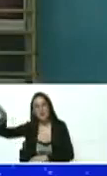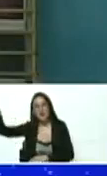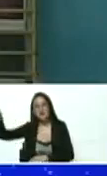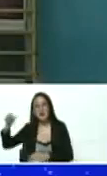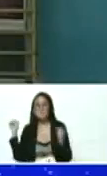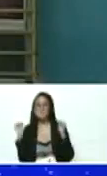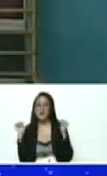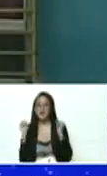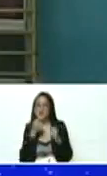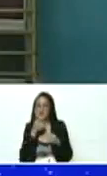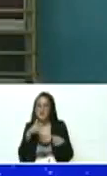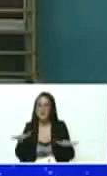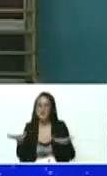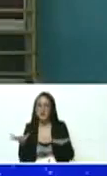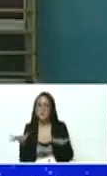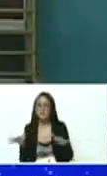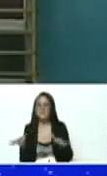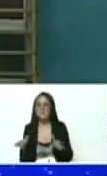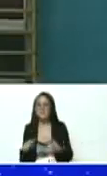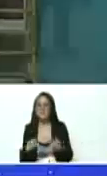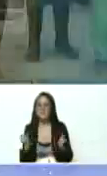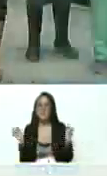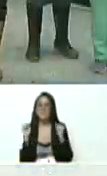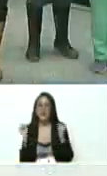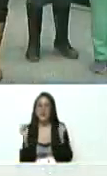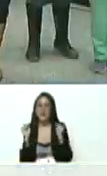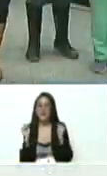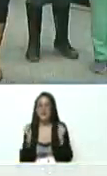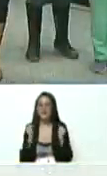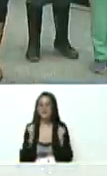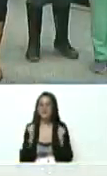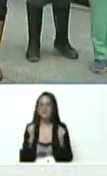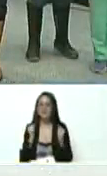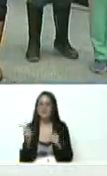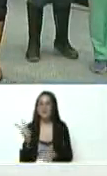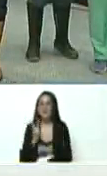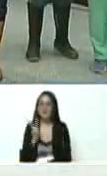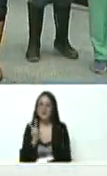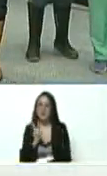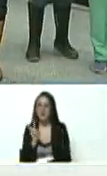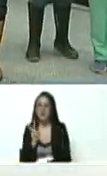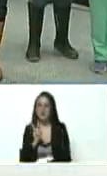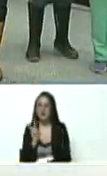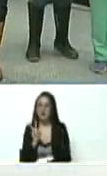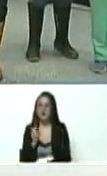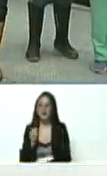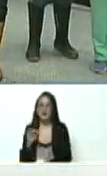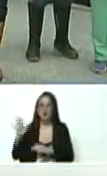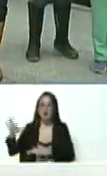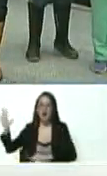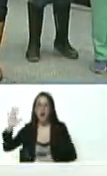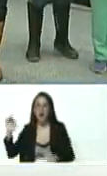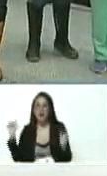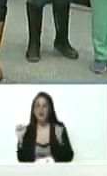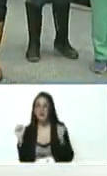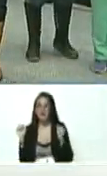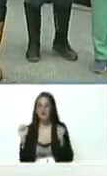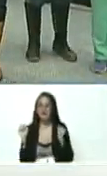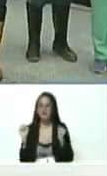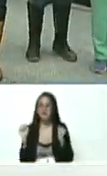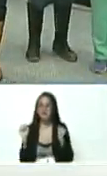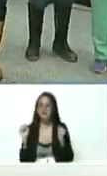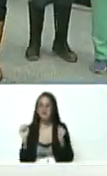merideñas. Hermosas montañas de la Mérida venezolana. De los Andes venezolanos. Allá en